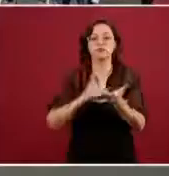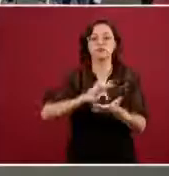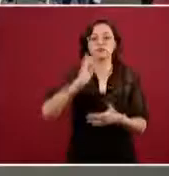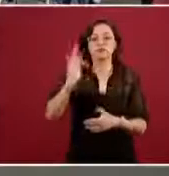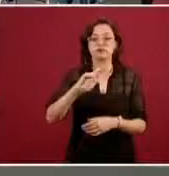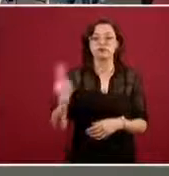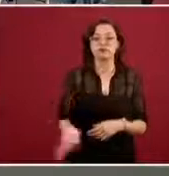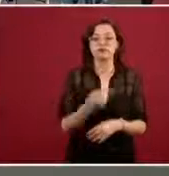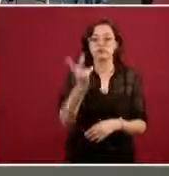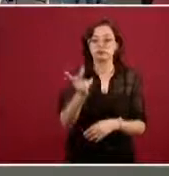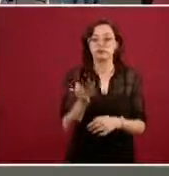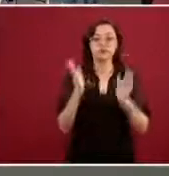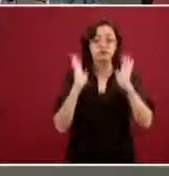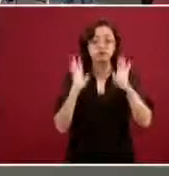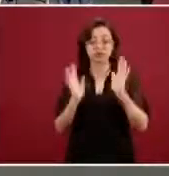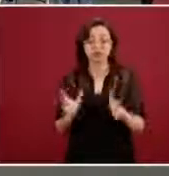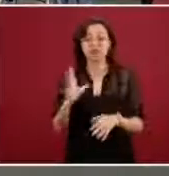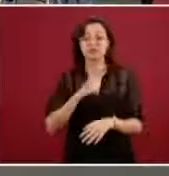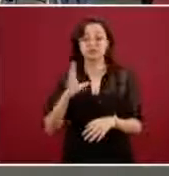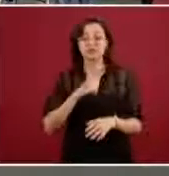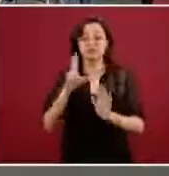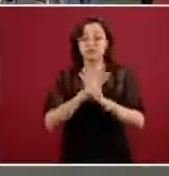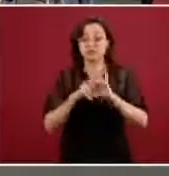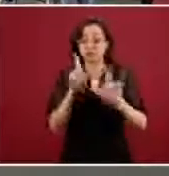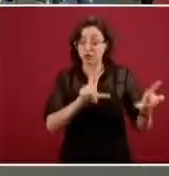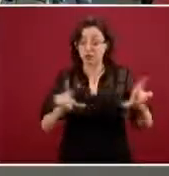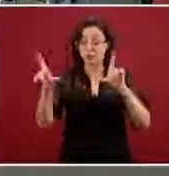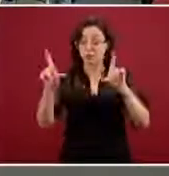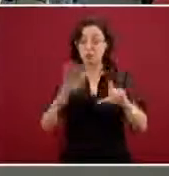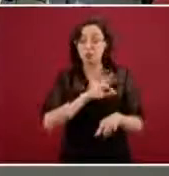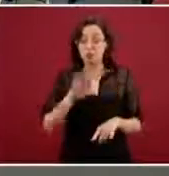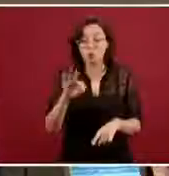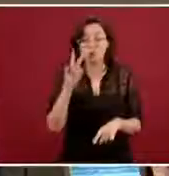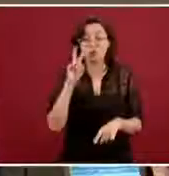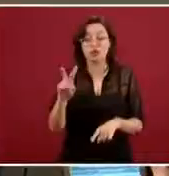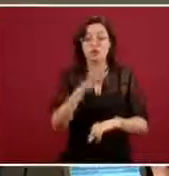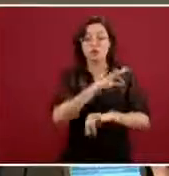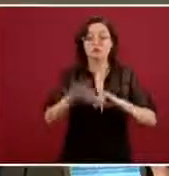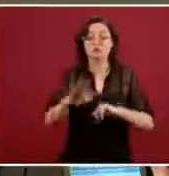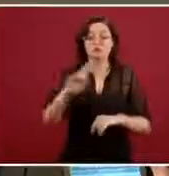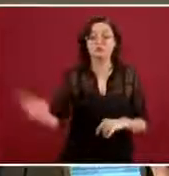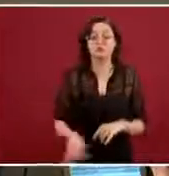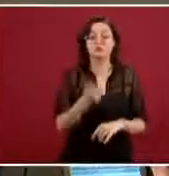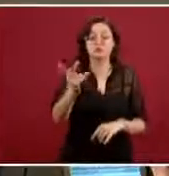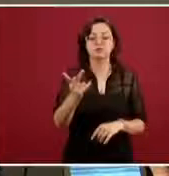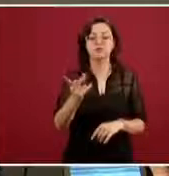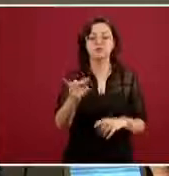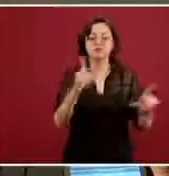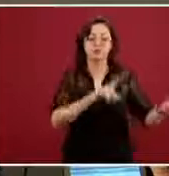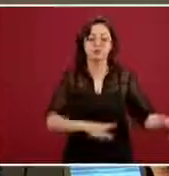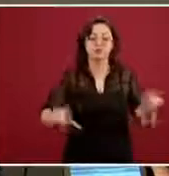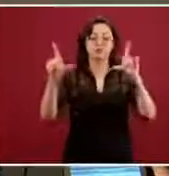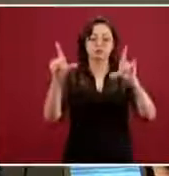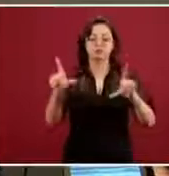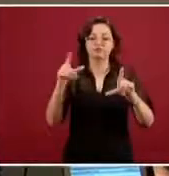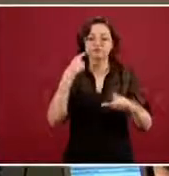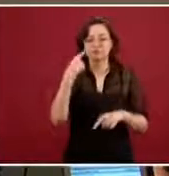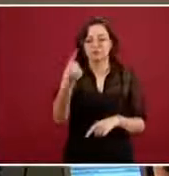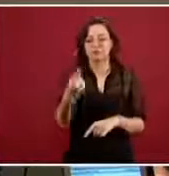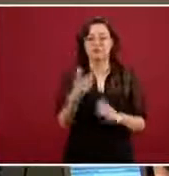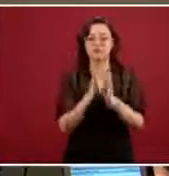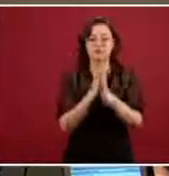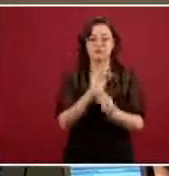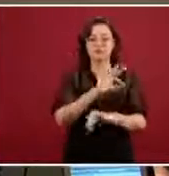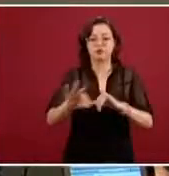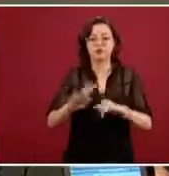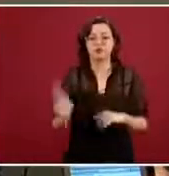pregunta. Me dicen que ya tenemos, todavía nos da tiempo de una última pregunta y tenemos a disposición el video del que estábamos hablando. Por